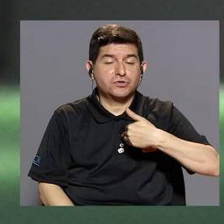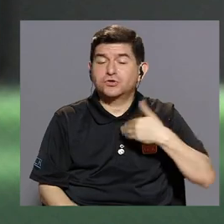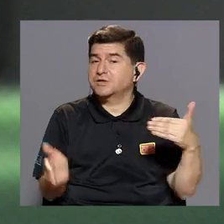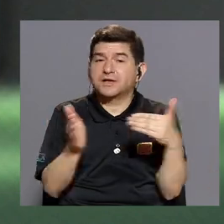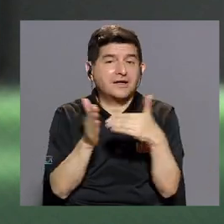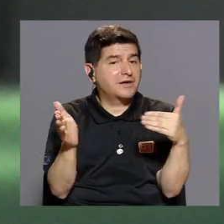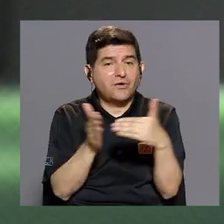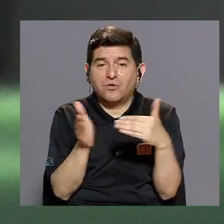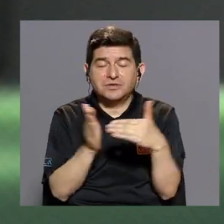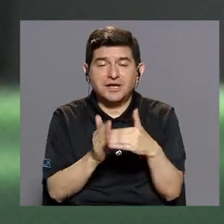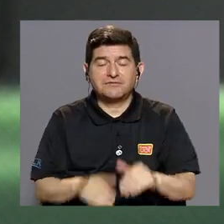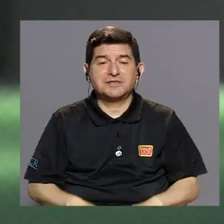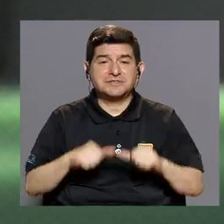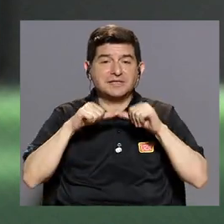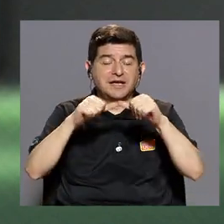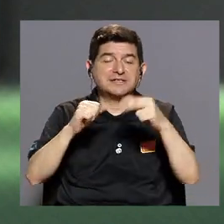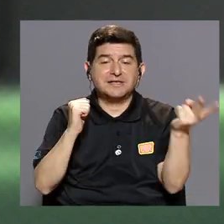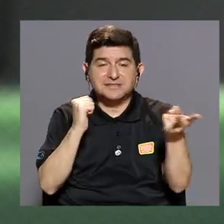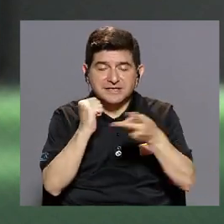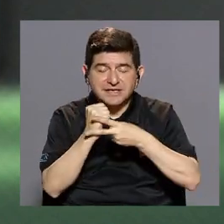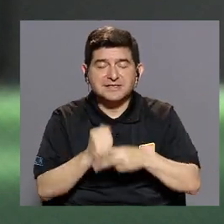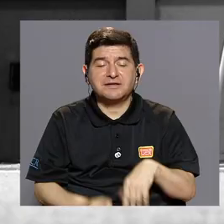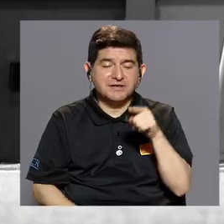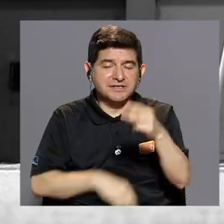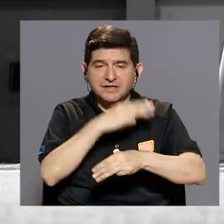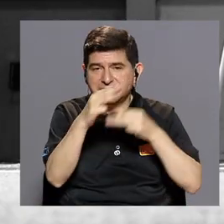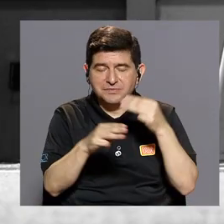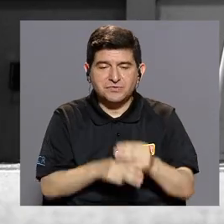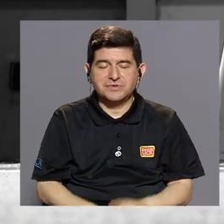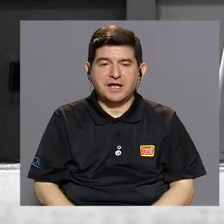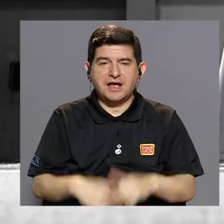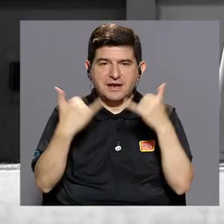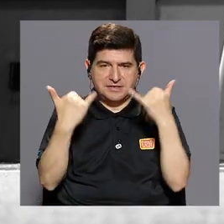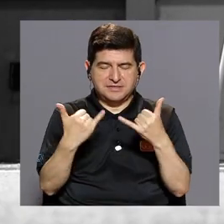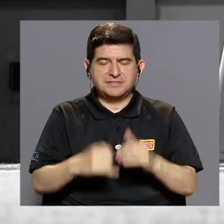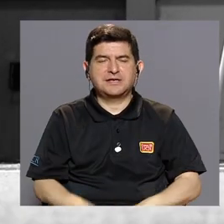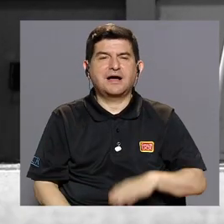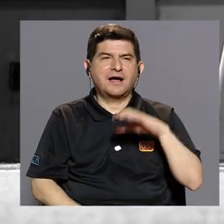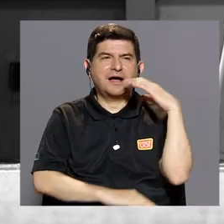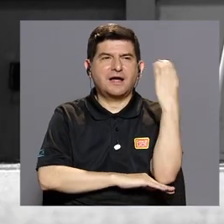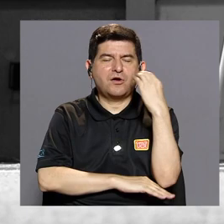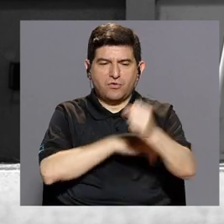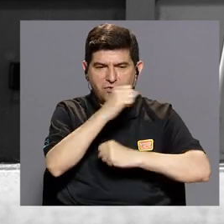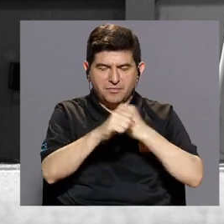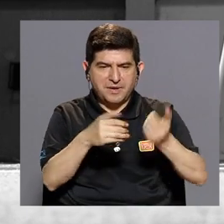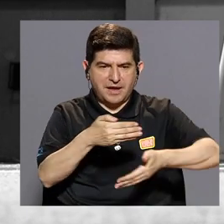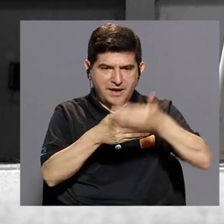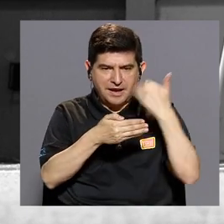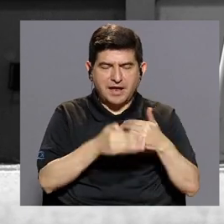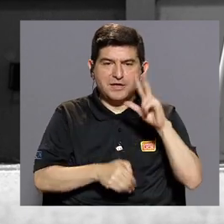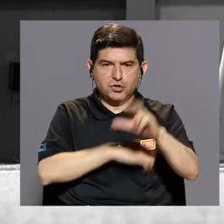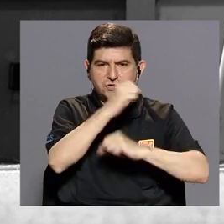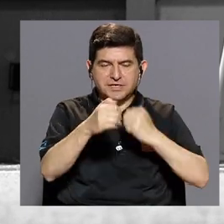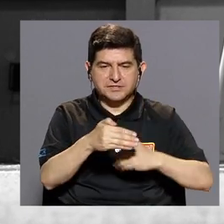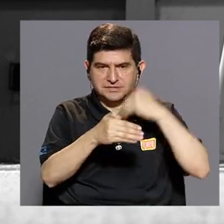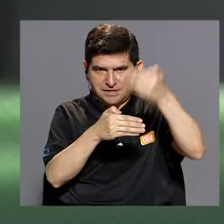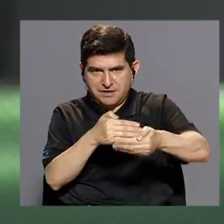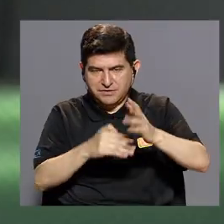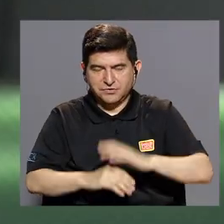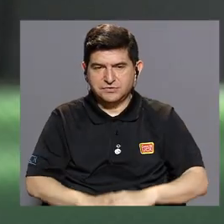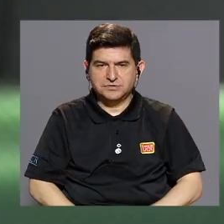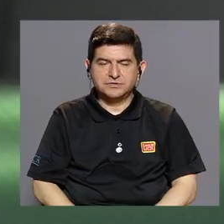hemos vuelto a tener, ¿verdad? Hasta la siguiente jornada de ese Mundial, ya en Barranquilla, que eso sí fue el año anterior, ¿verdad? Sí. Tres años después,